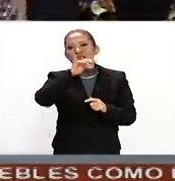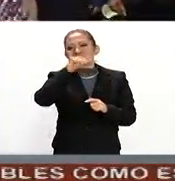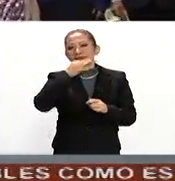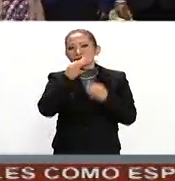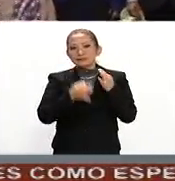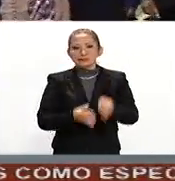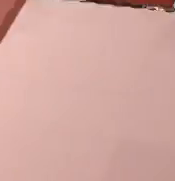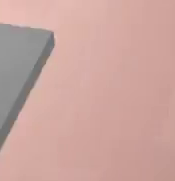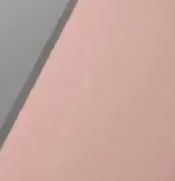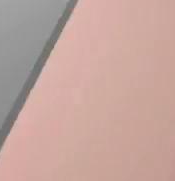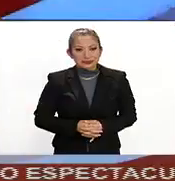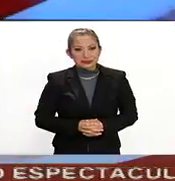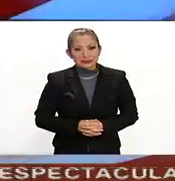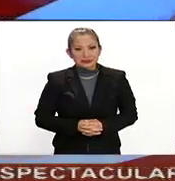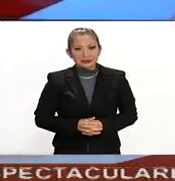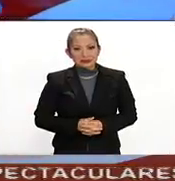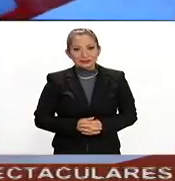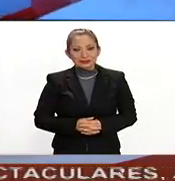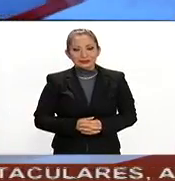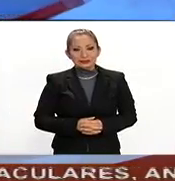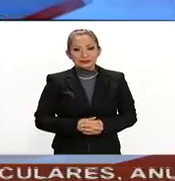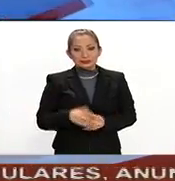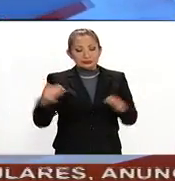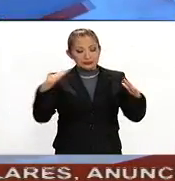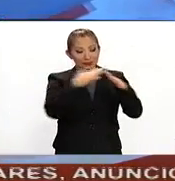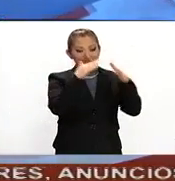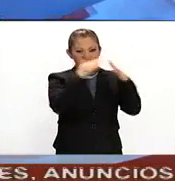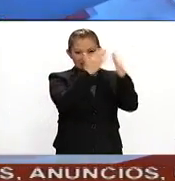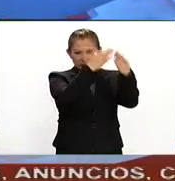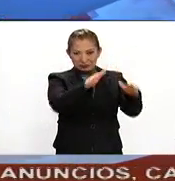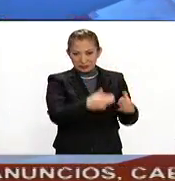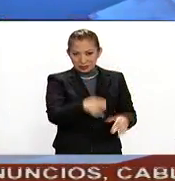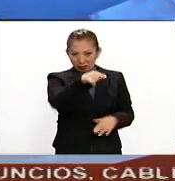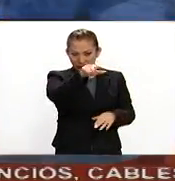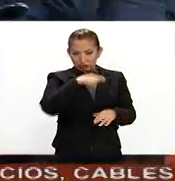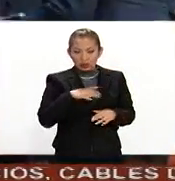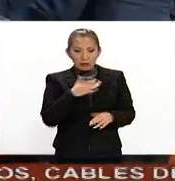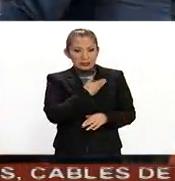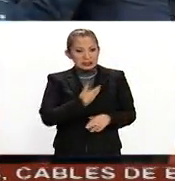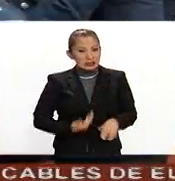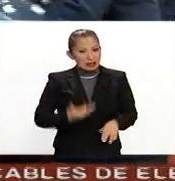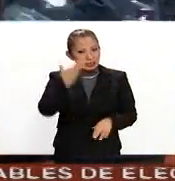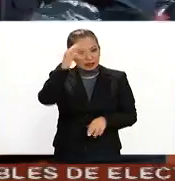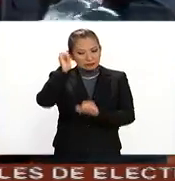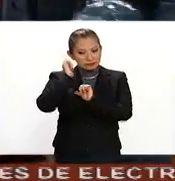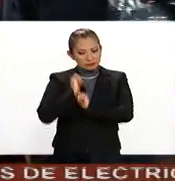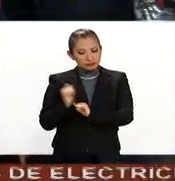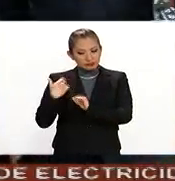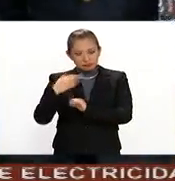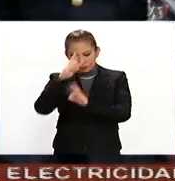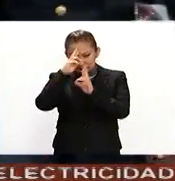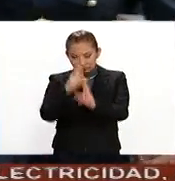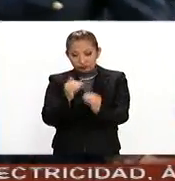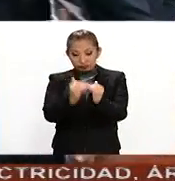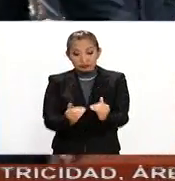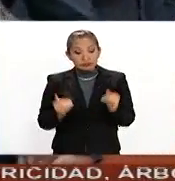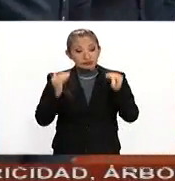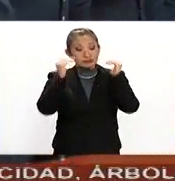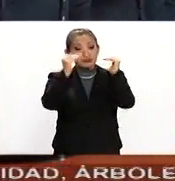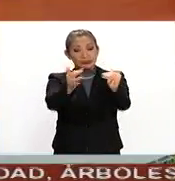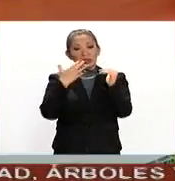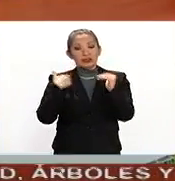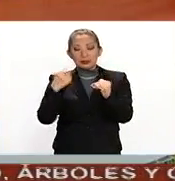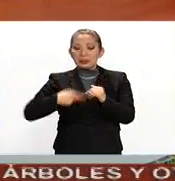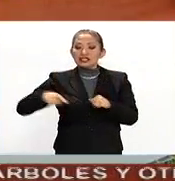Castillo. Y en la residencia oficial de Los Pinos, el presidente Enrique Peña Nieto encabezó la ceremonia de ascensos